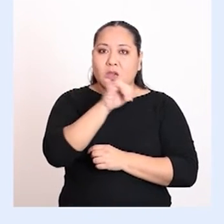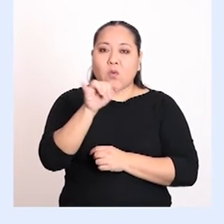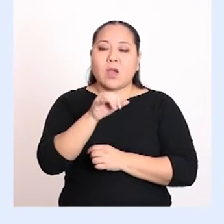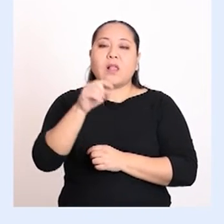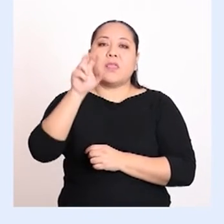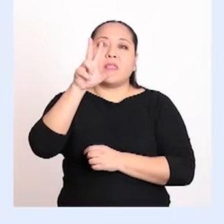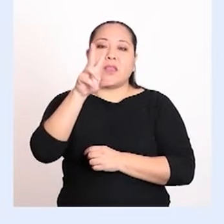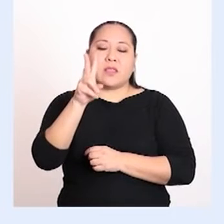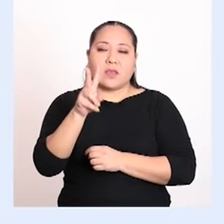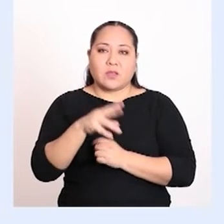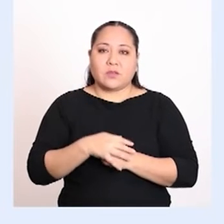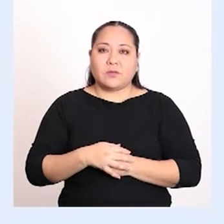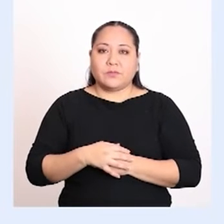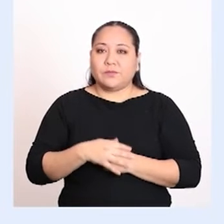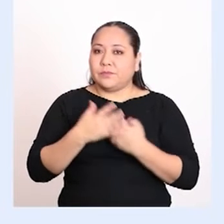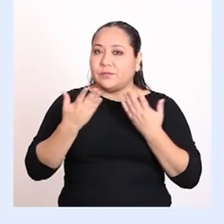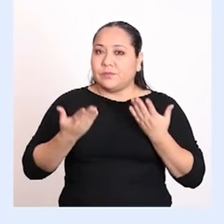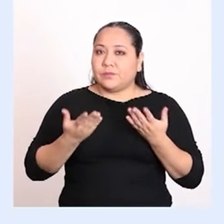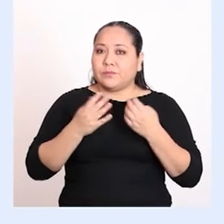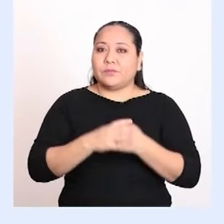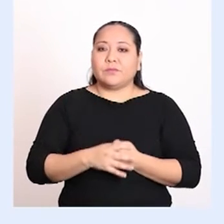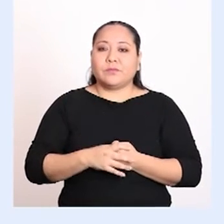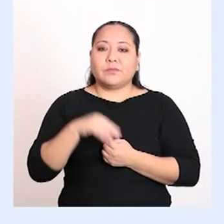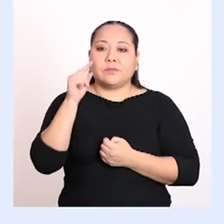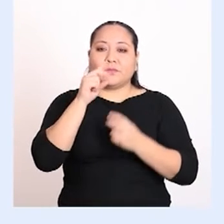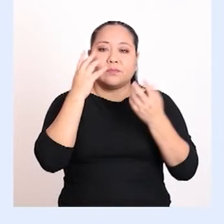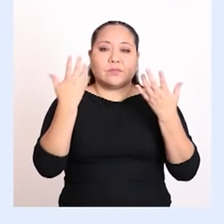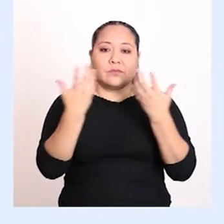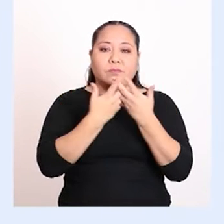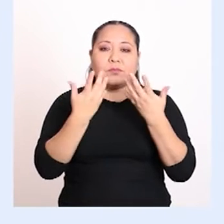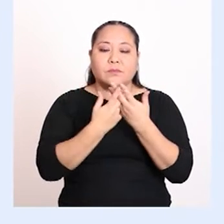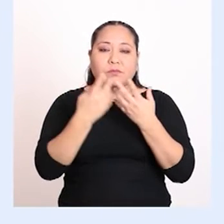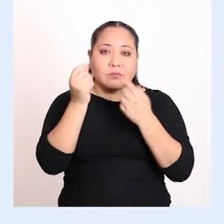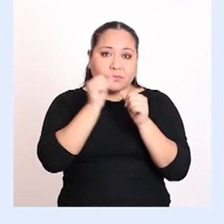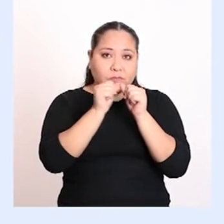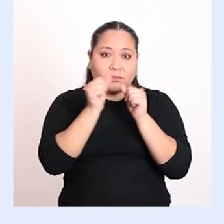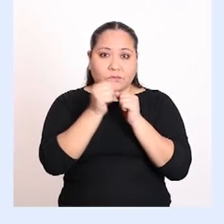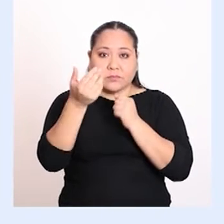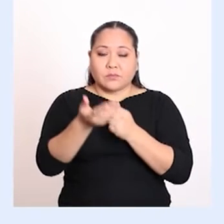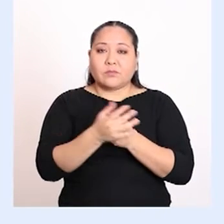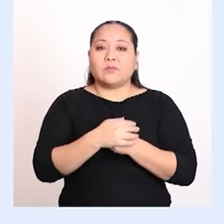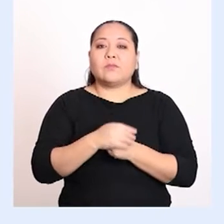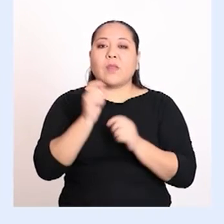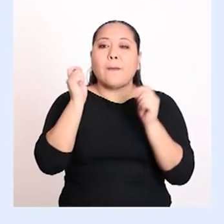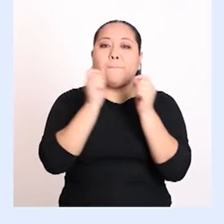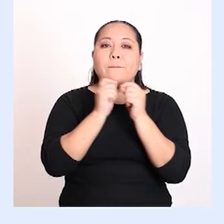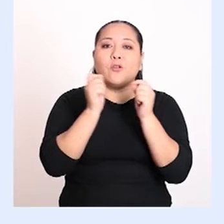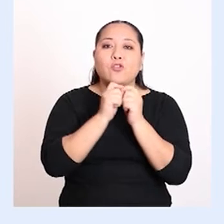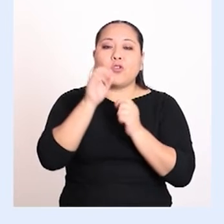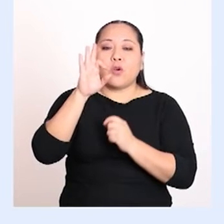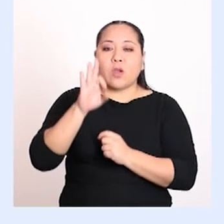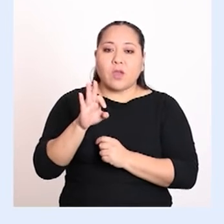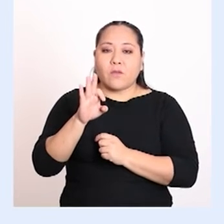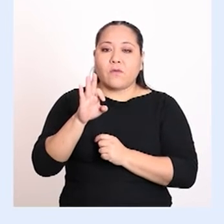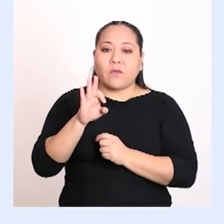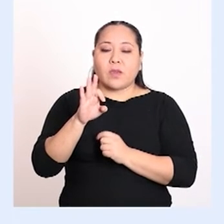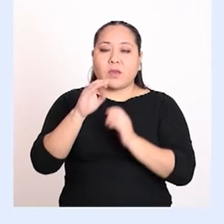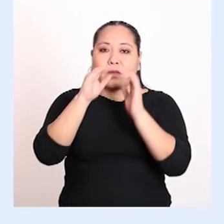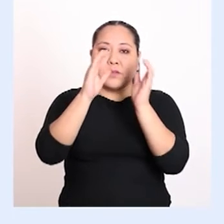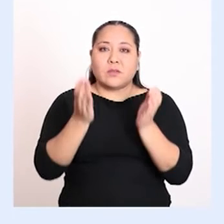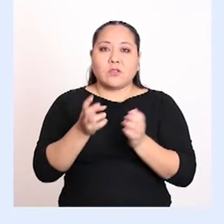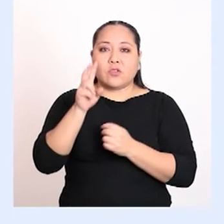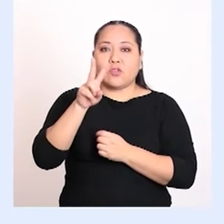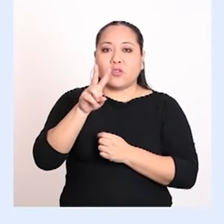32. Entonces, al relacionar los valores, tendremos el punto f es